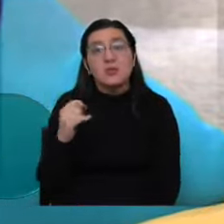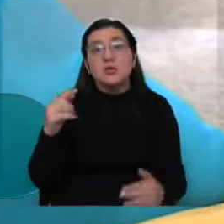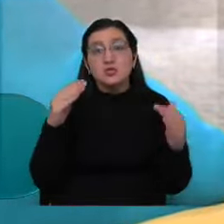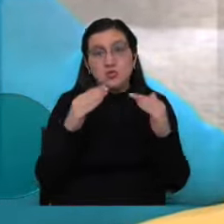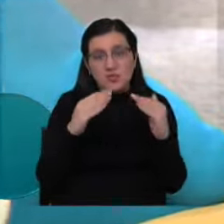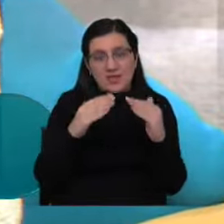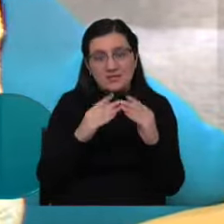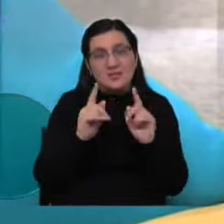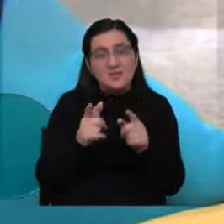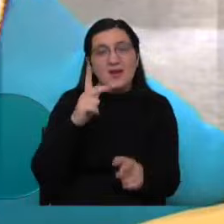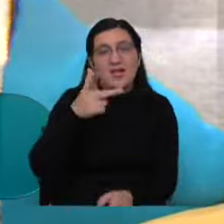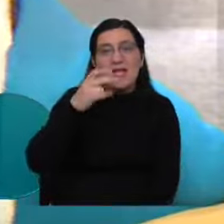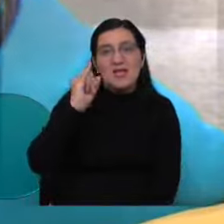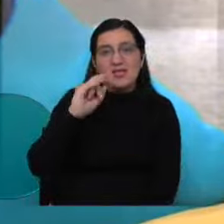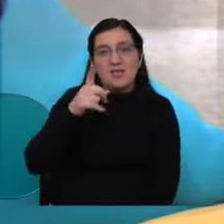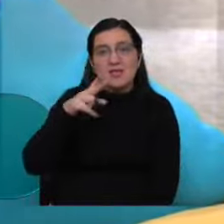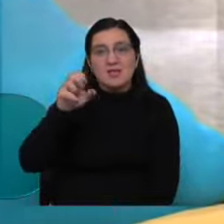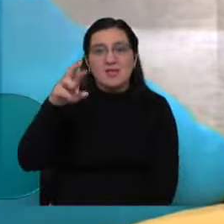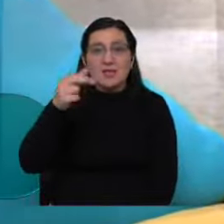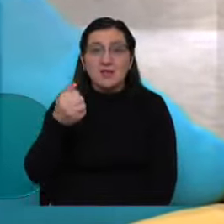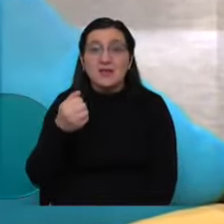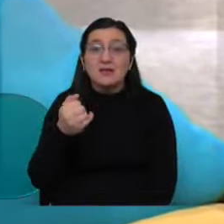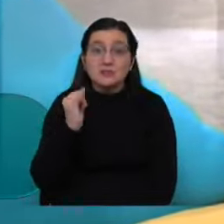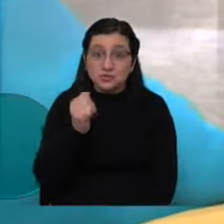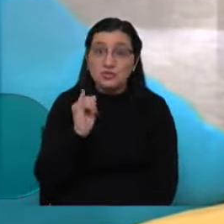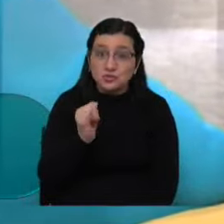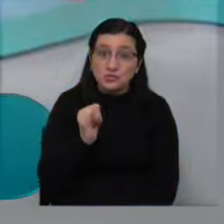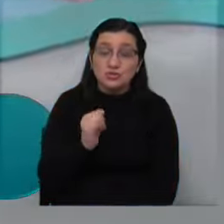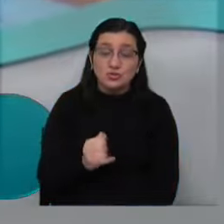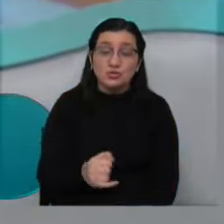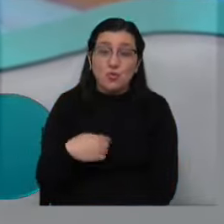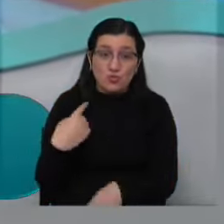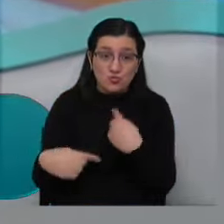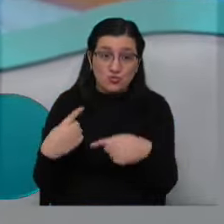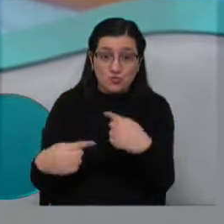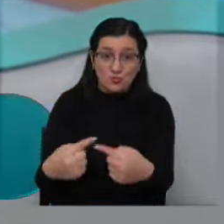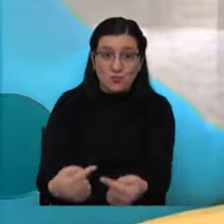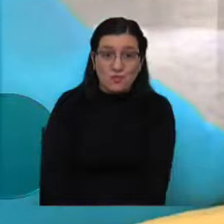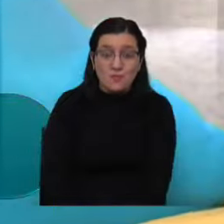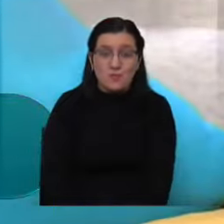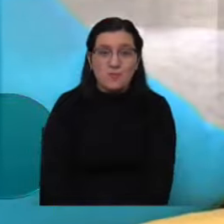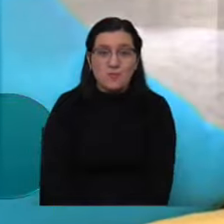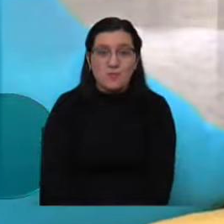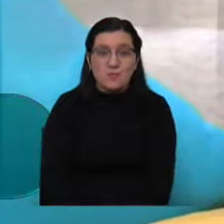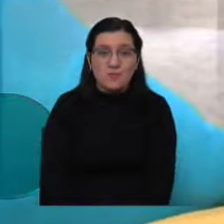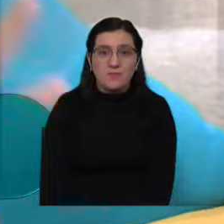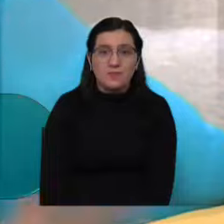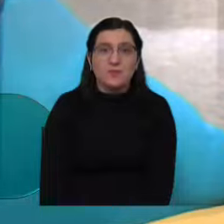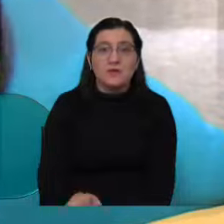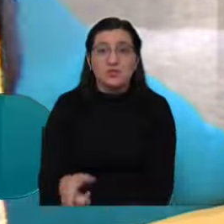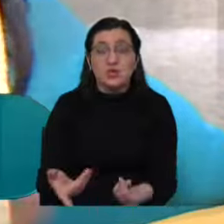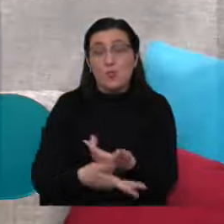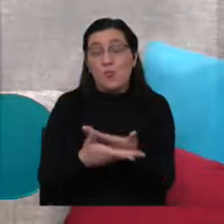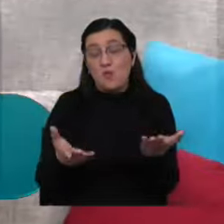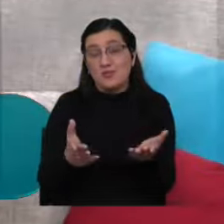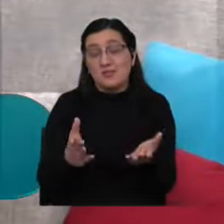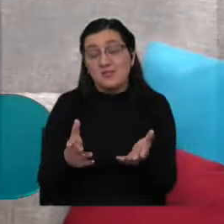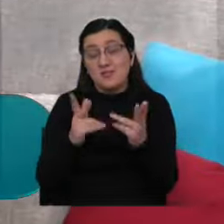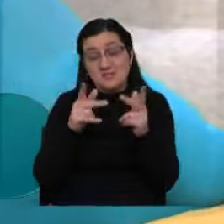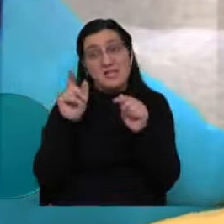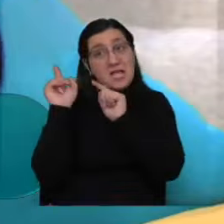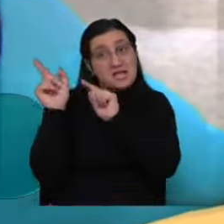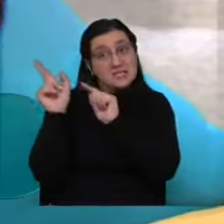la higuera Bueno vas a la plaza está la está la higuera Sí señor ay no bueno and a chequearlo no pero yo te la muestr es